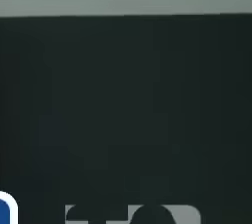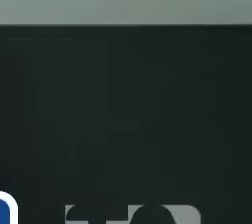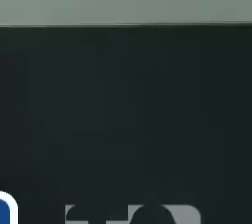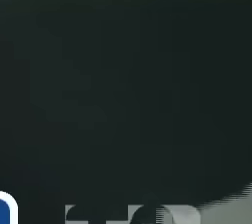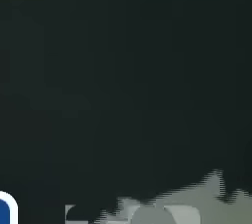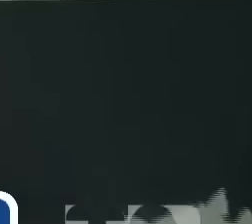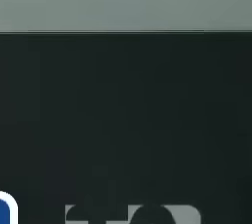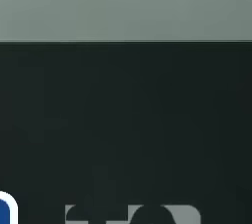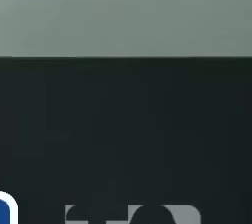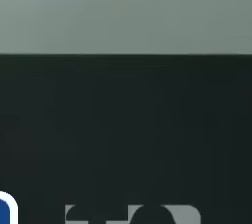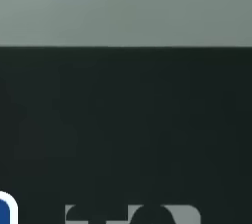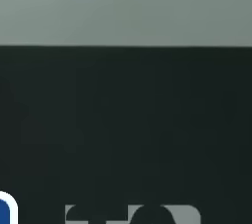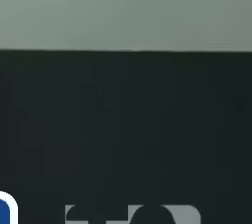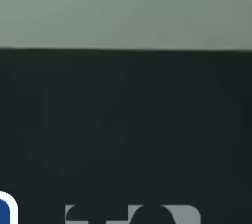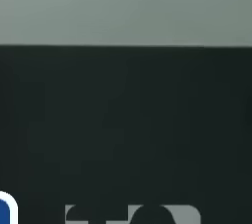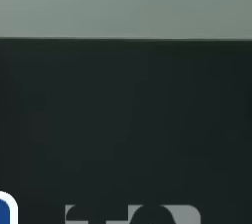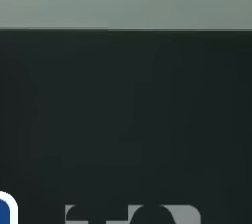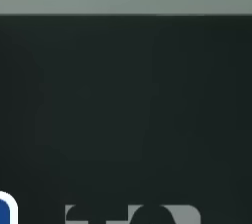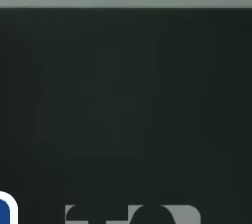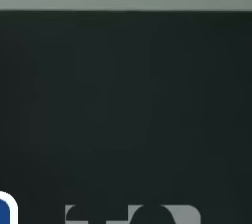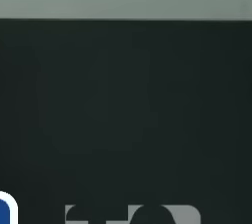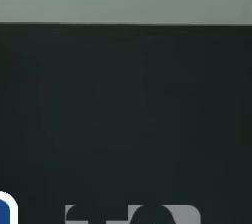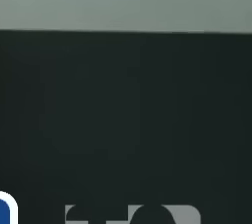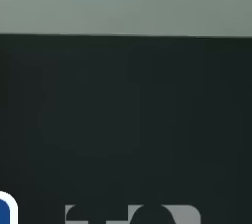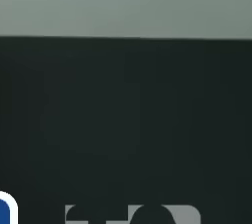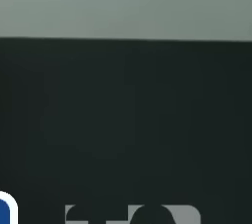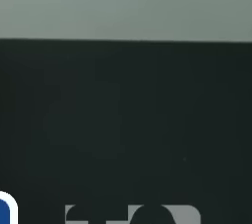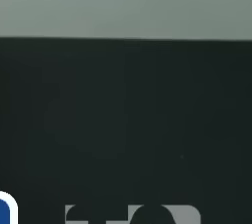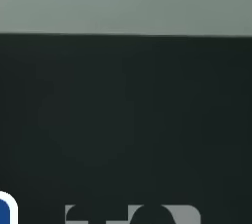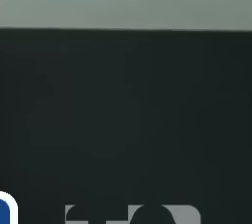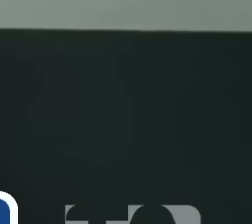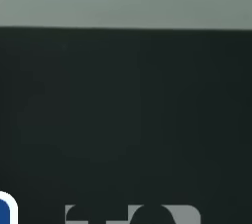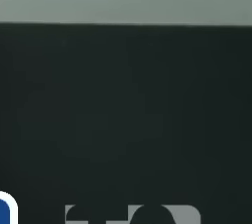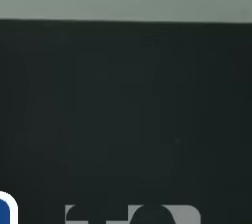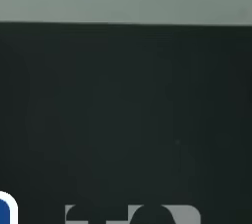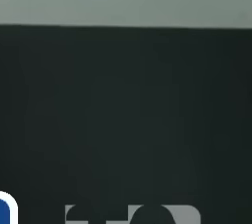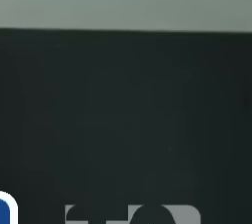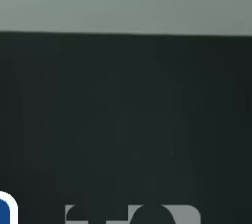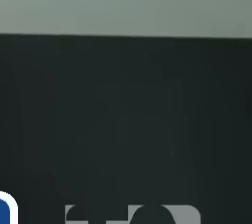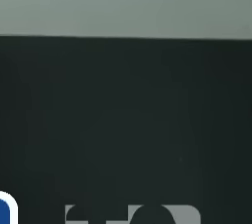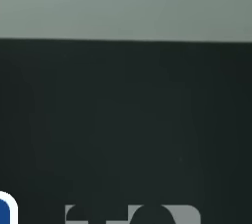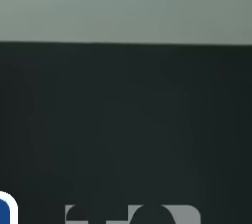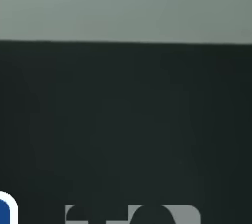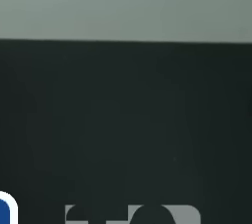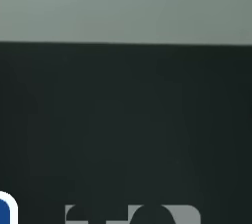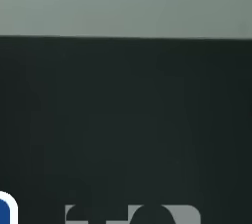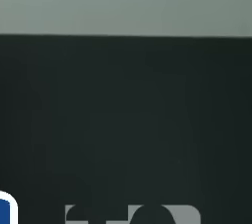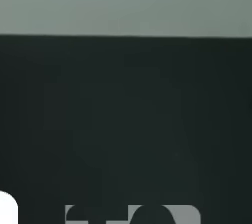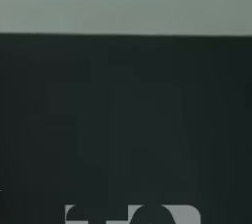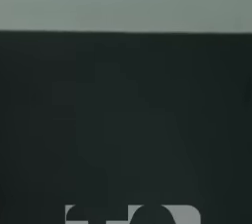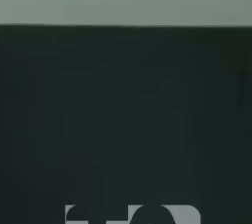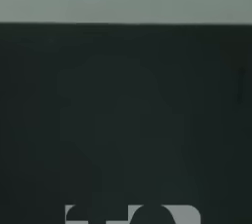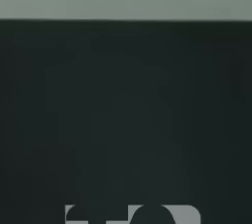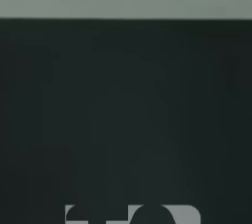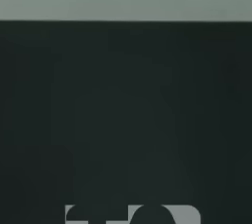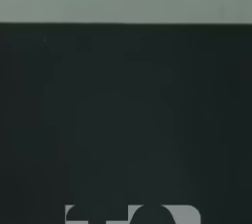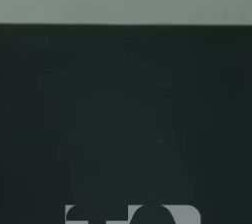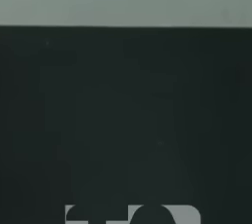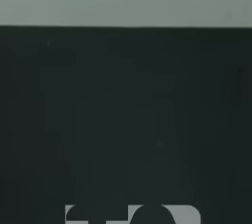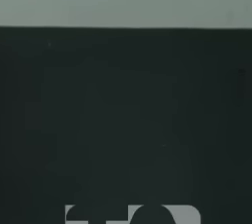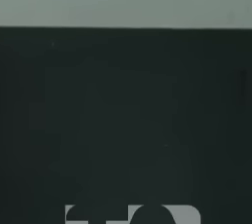lo señalaba, lo digita y ahí puede ver si su placa ya está lista, que aproximadamente dura un mes a raíz desde el pedido, según lo que nos